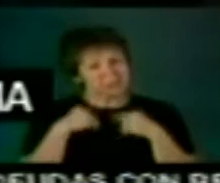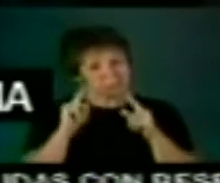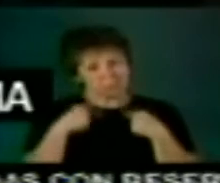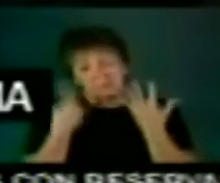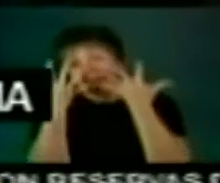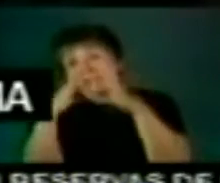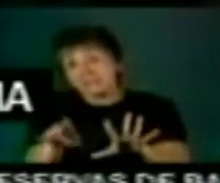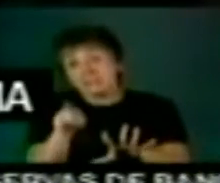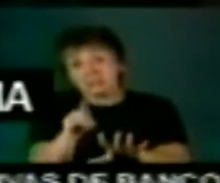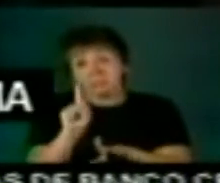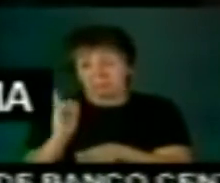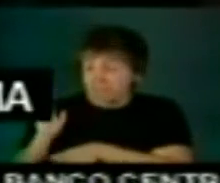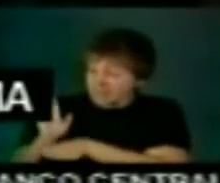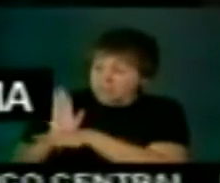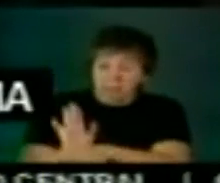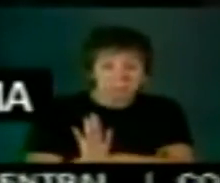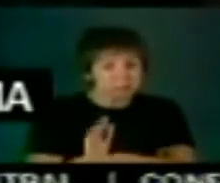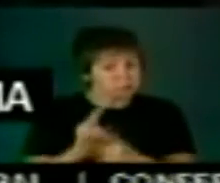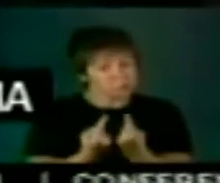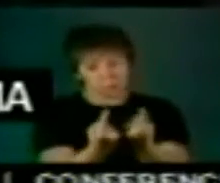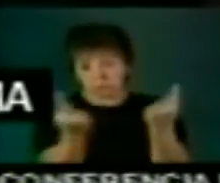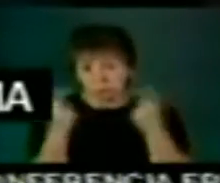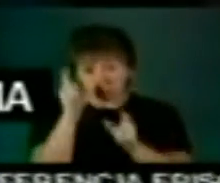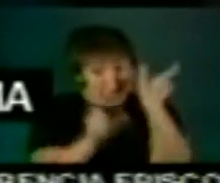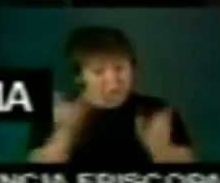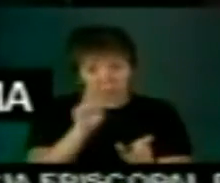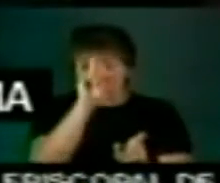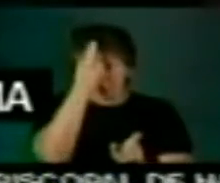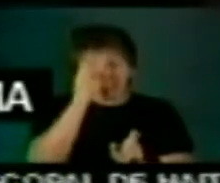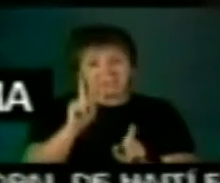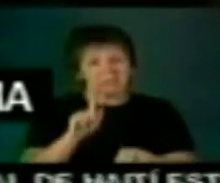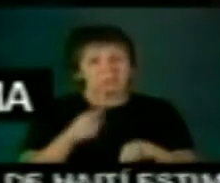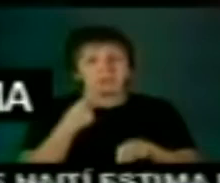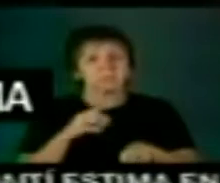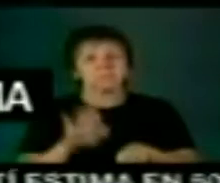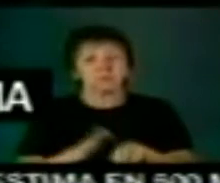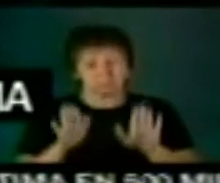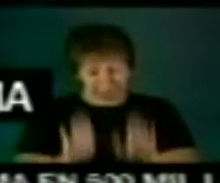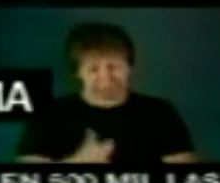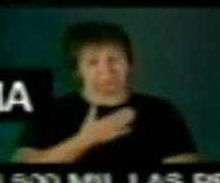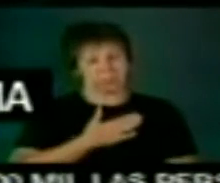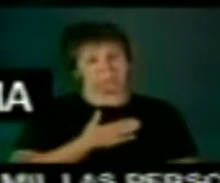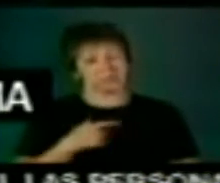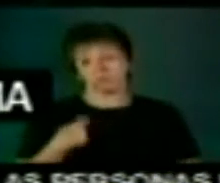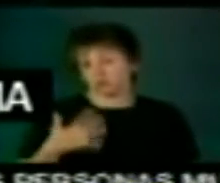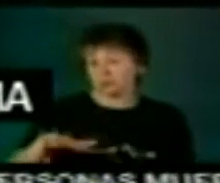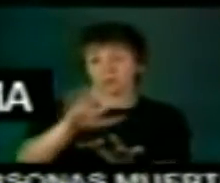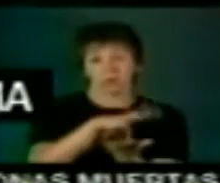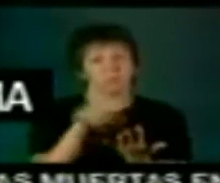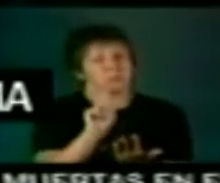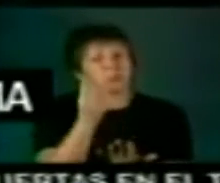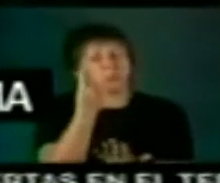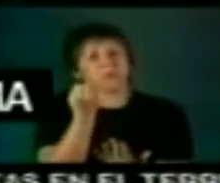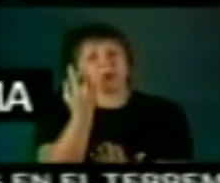Pero el respaldo de los ciudadanos fue un modo de propiedad social, no un modo